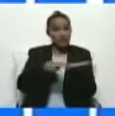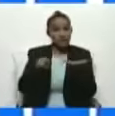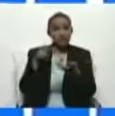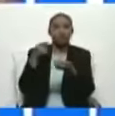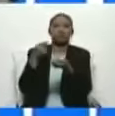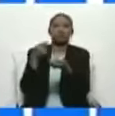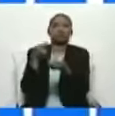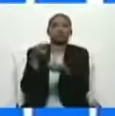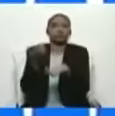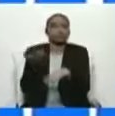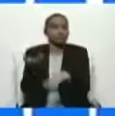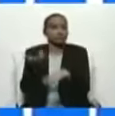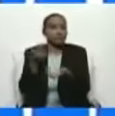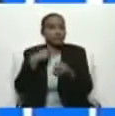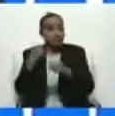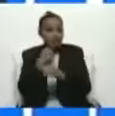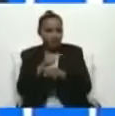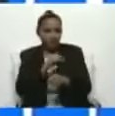¿Qué quiere? Paz.